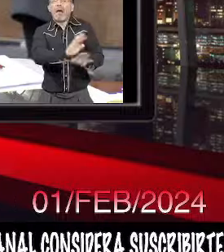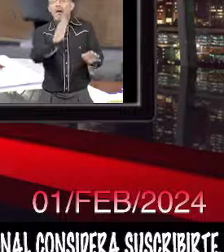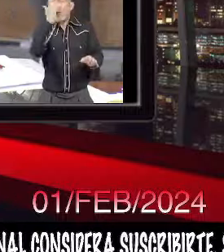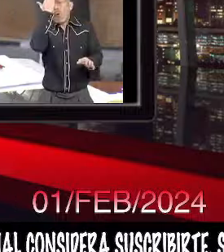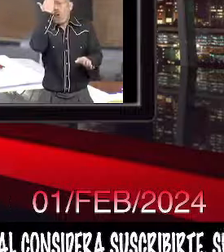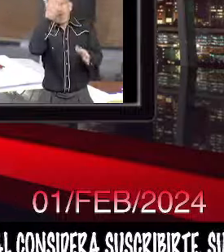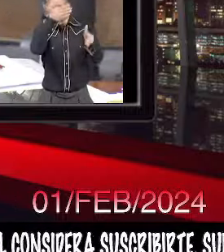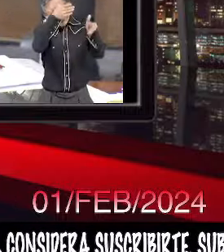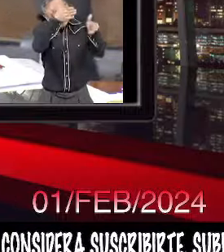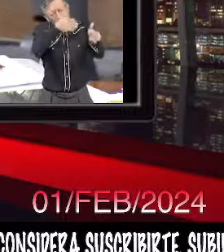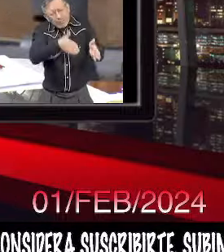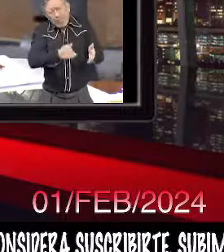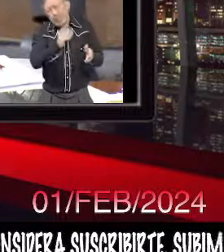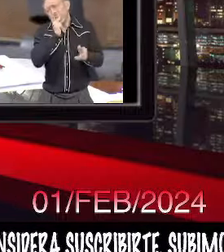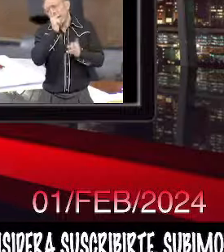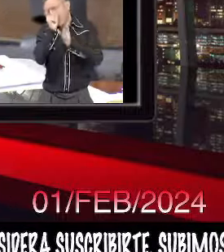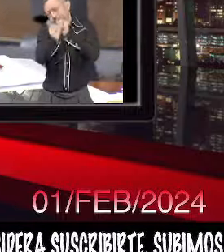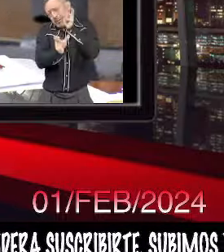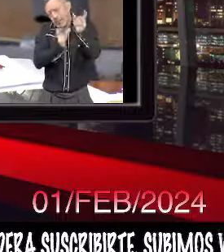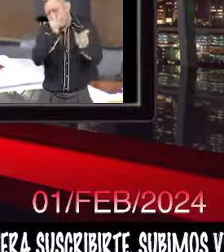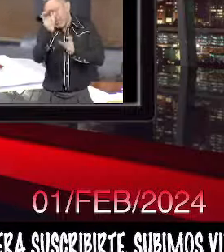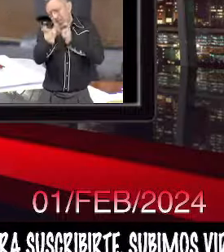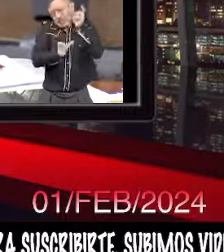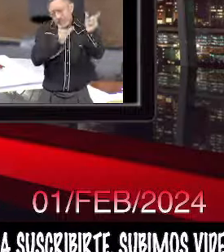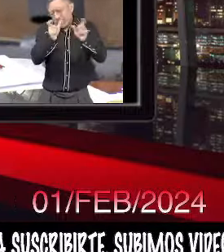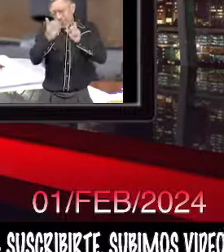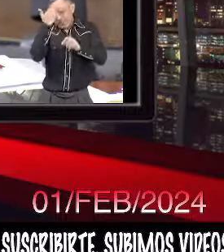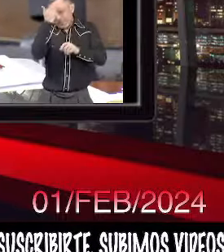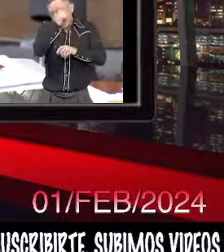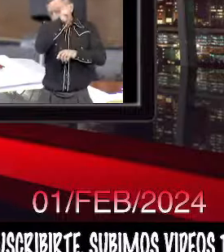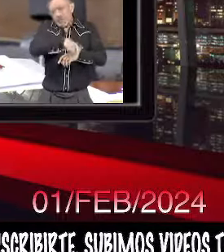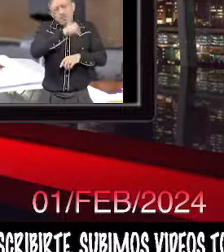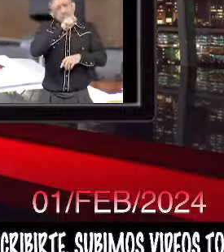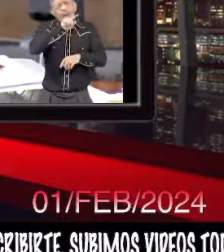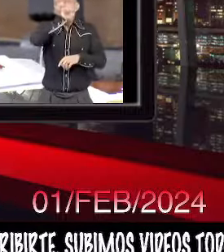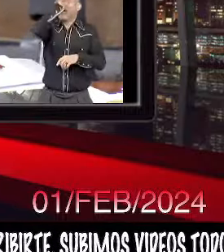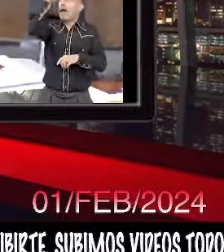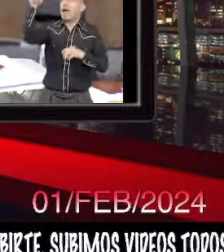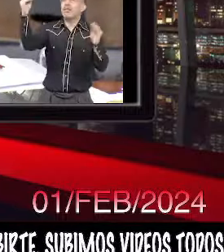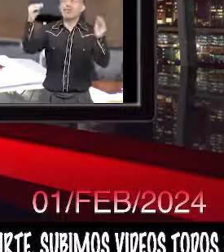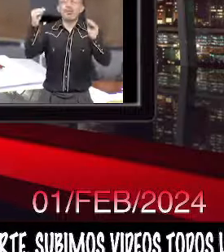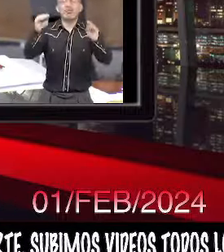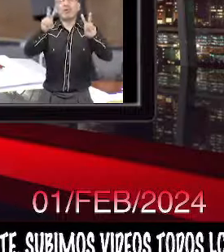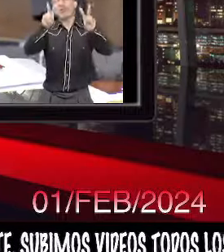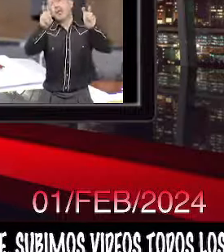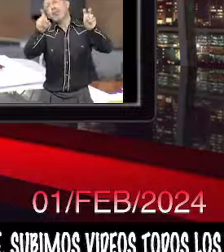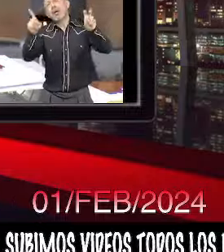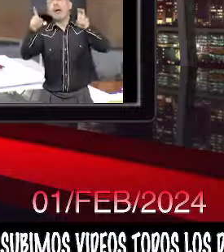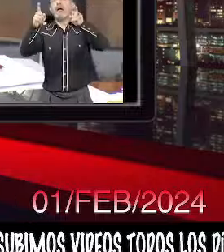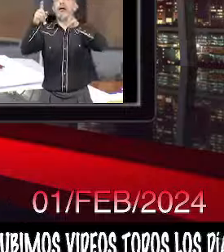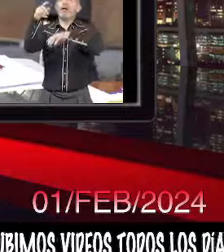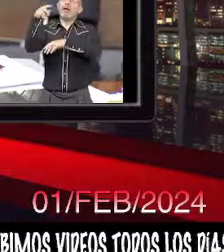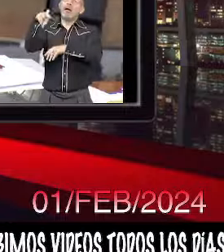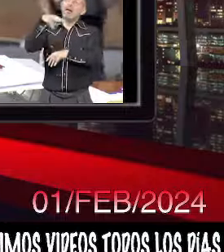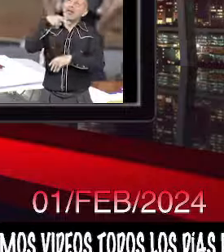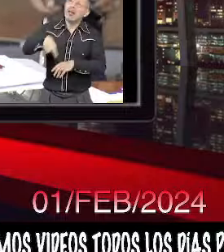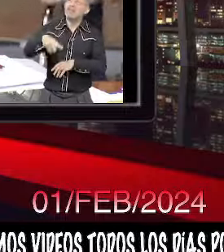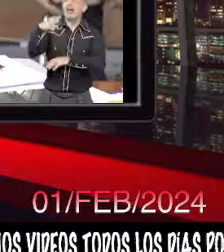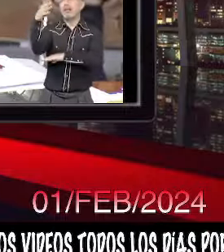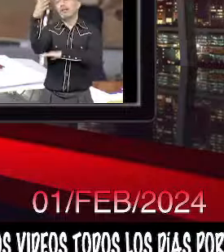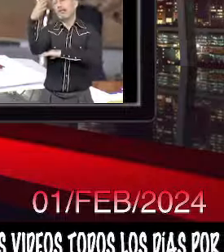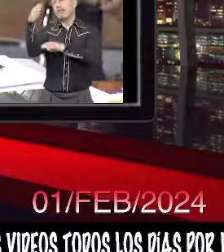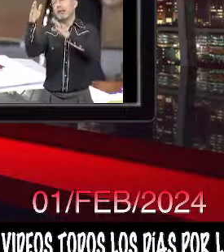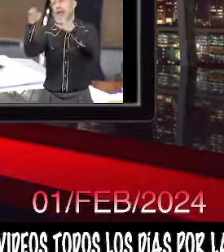epítetos que dice. Todos son los mismos en cualquier debate, aunque esté usted hablando de la Navidad. Son los mismos insultos que